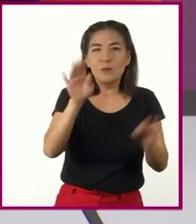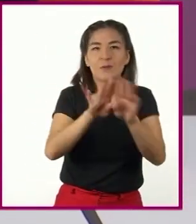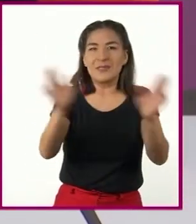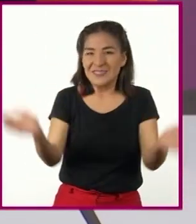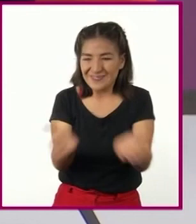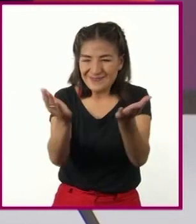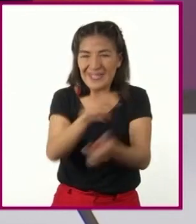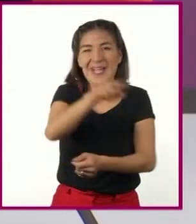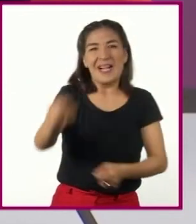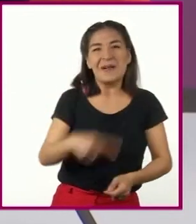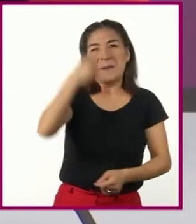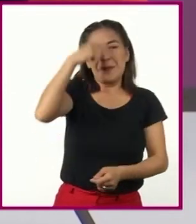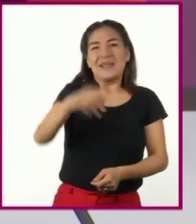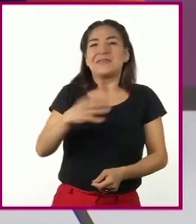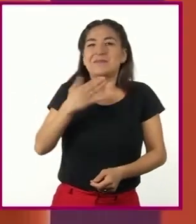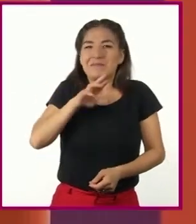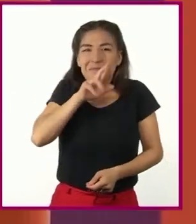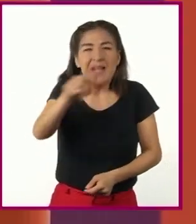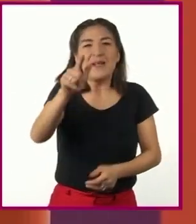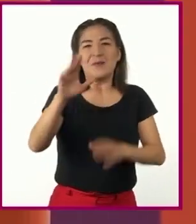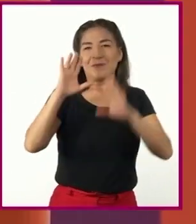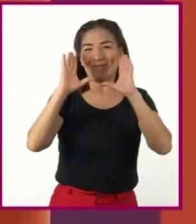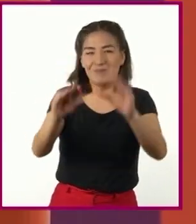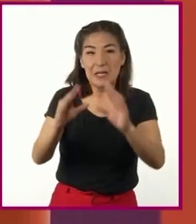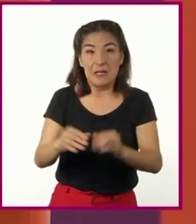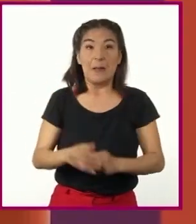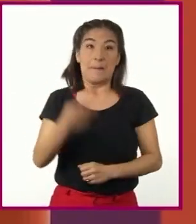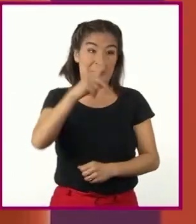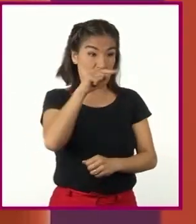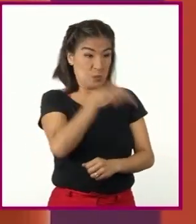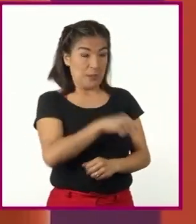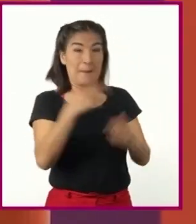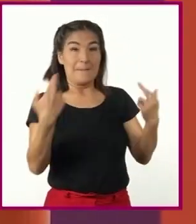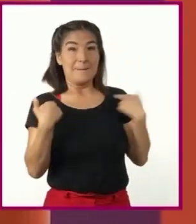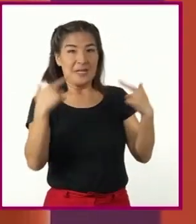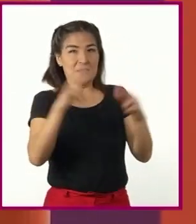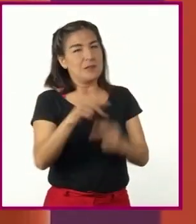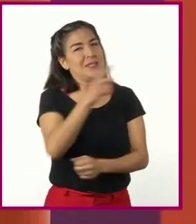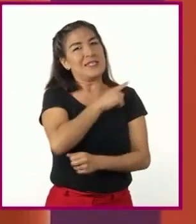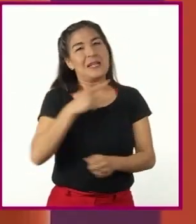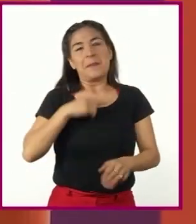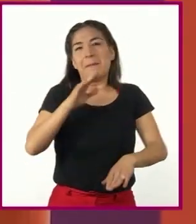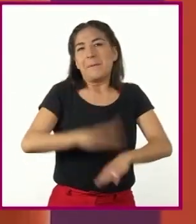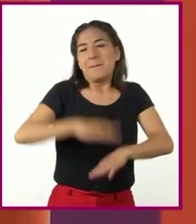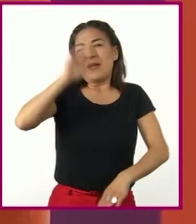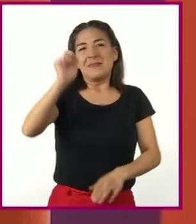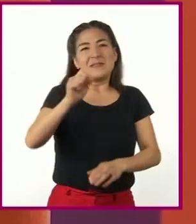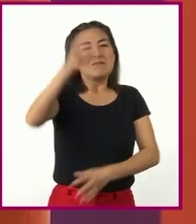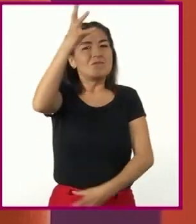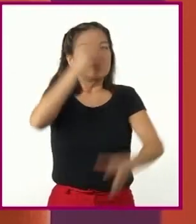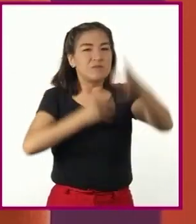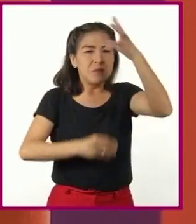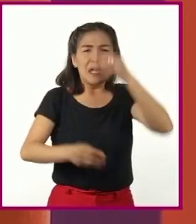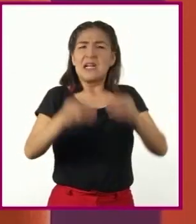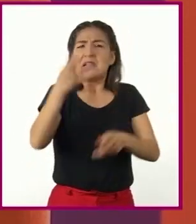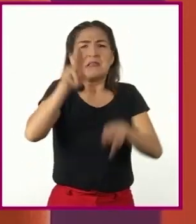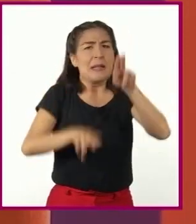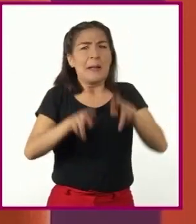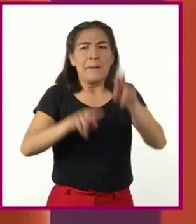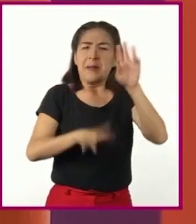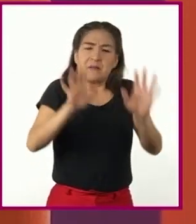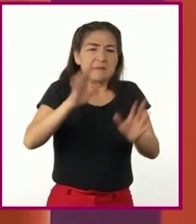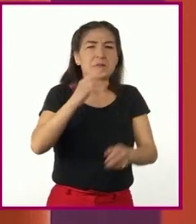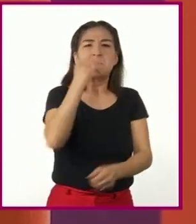bueno, el profesor por supuesto tiene que ser un catedrático totalmente preparado a cualquier nivel, desde preescolar hasta